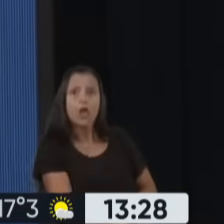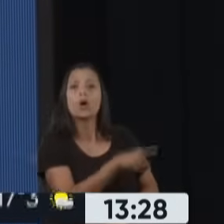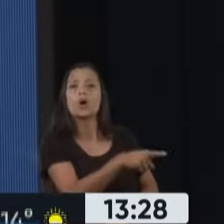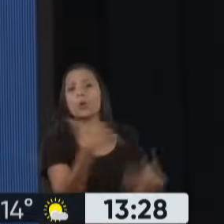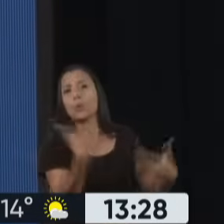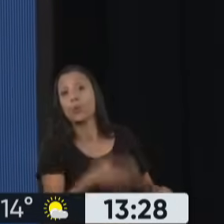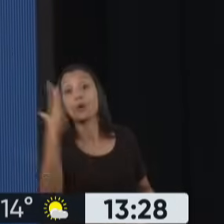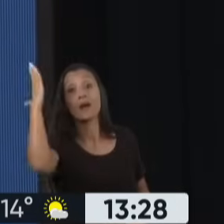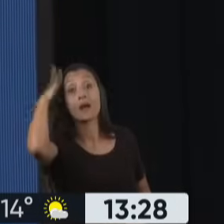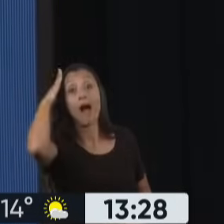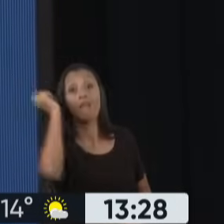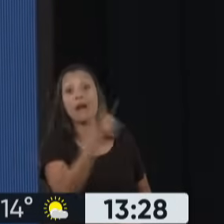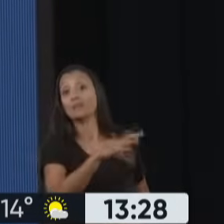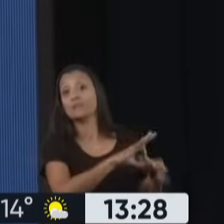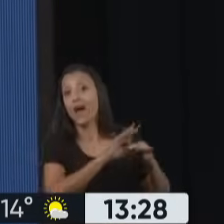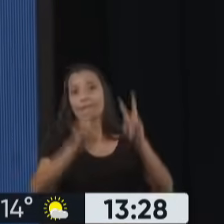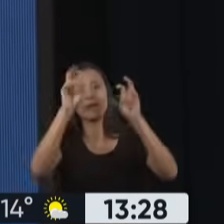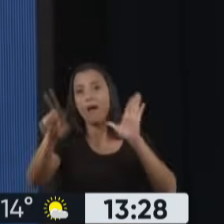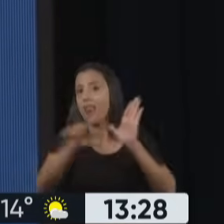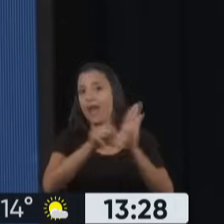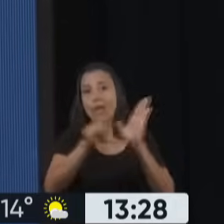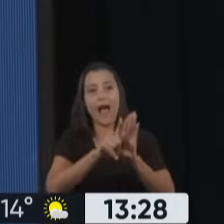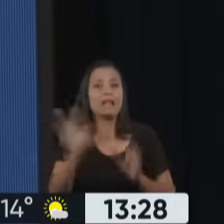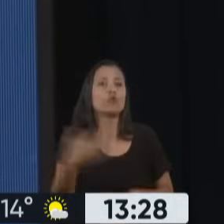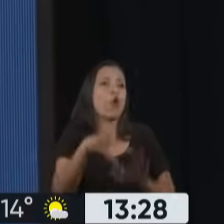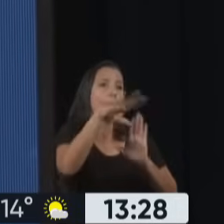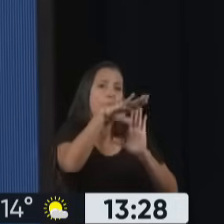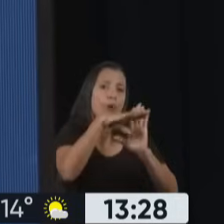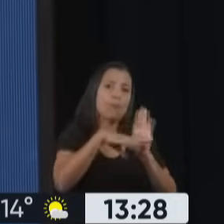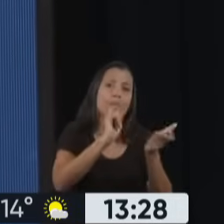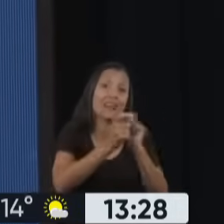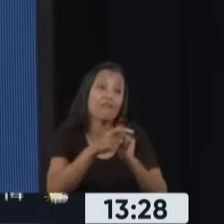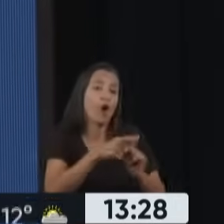cerebro legal de todas las reformas.